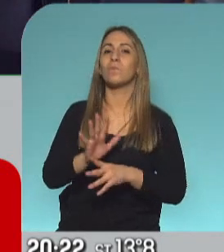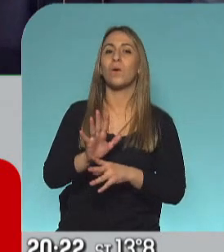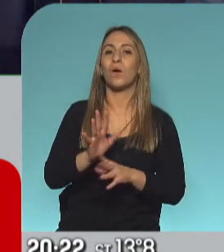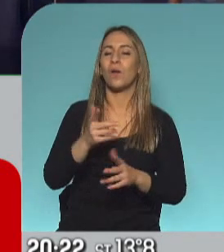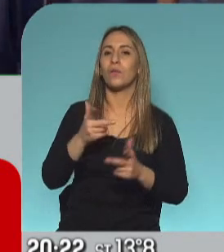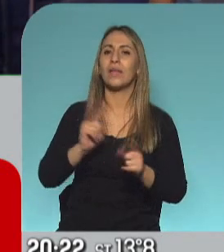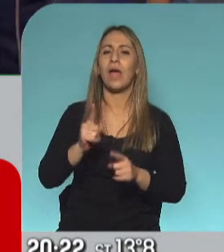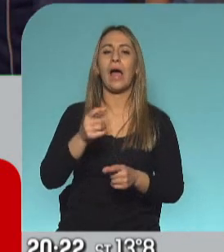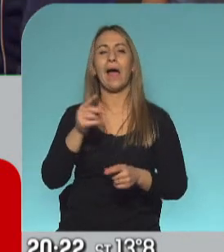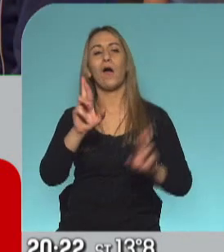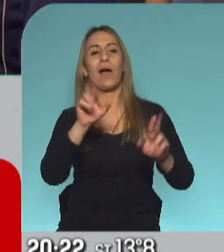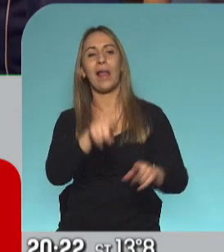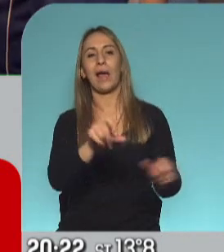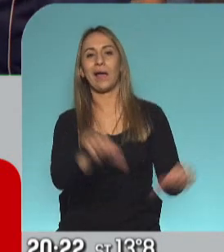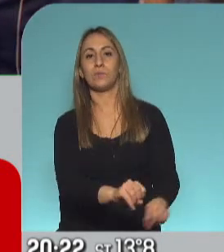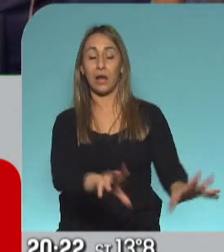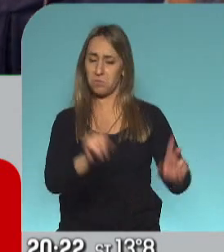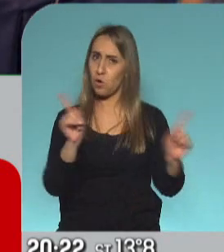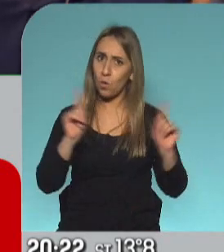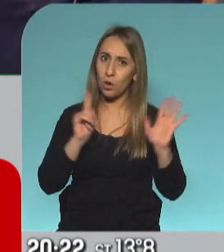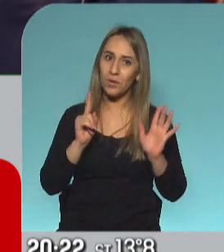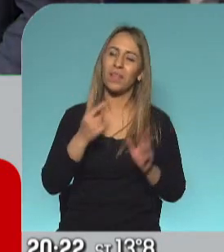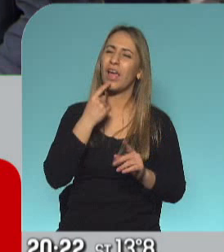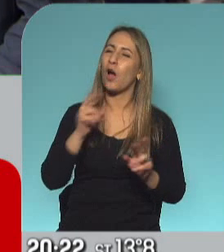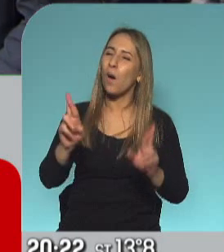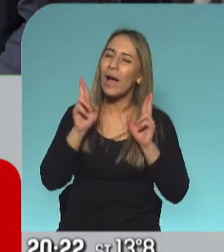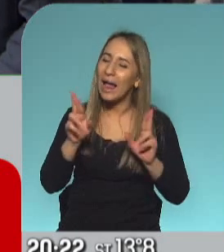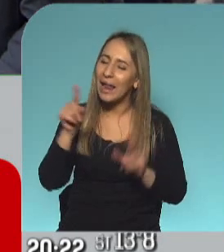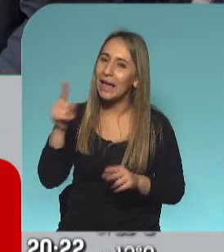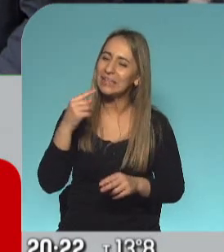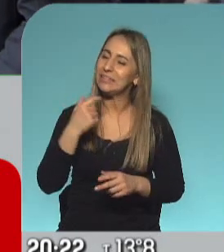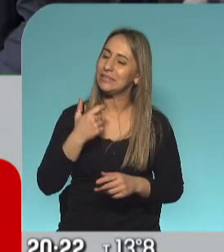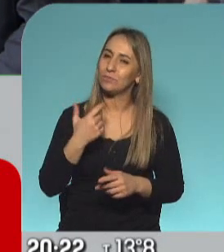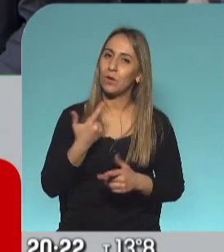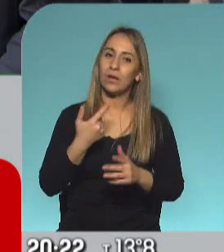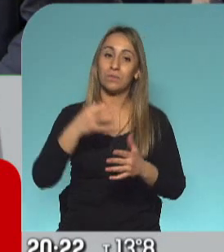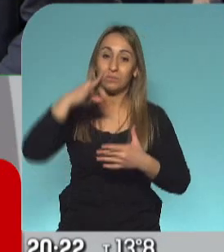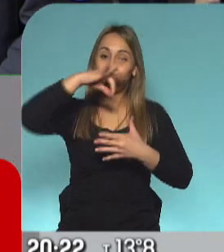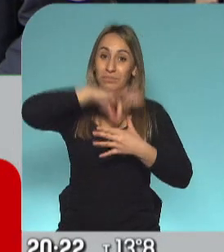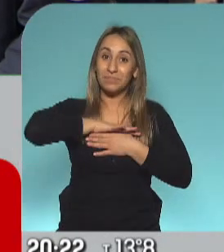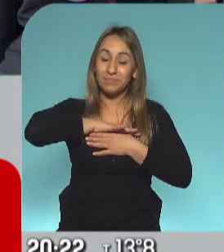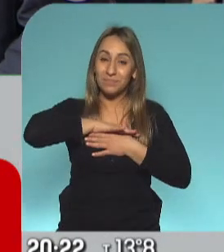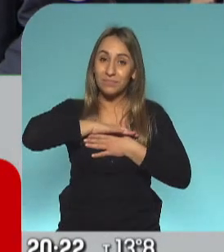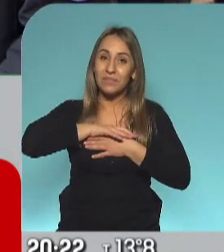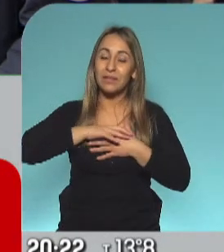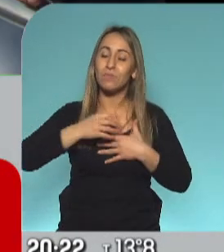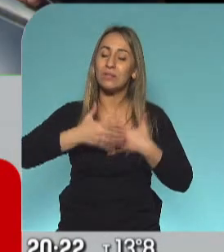ojalá lo veamos rogando por un respirador en la puerta de una terapia